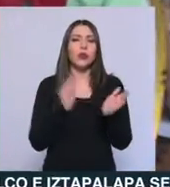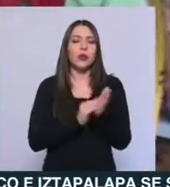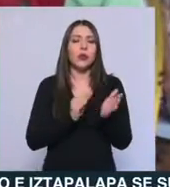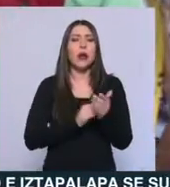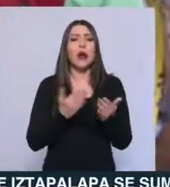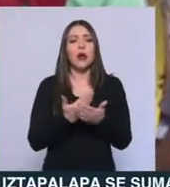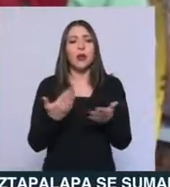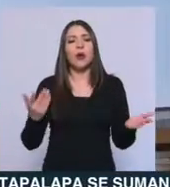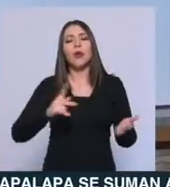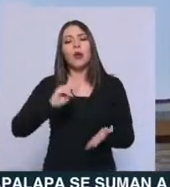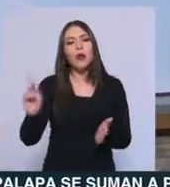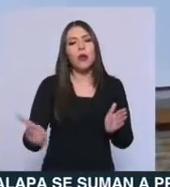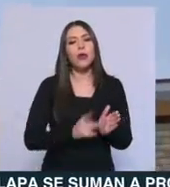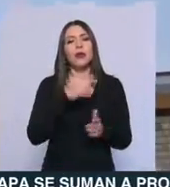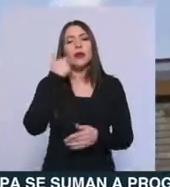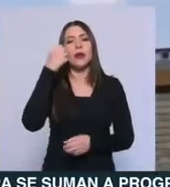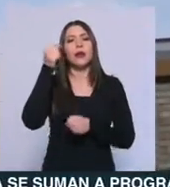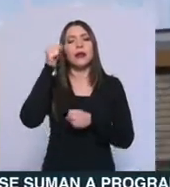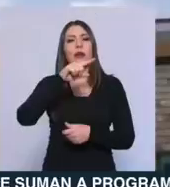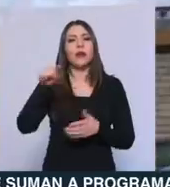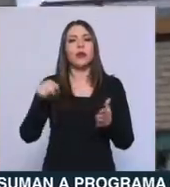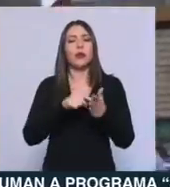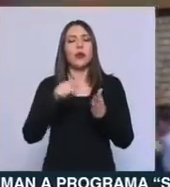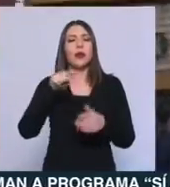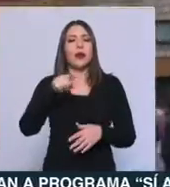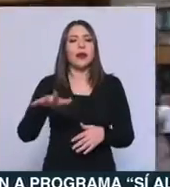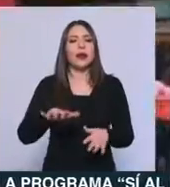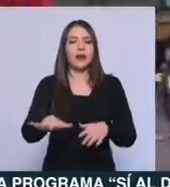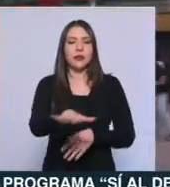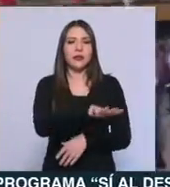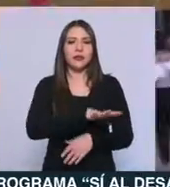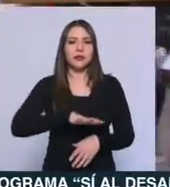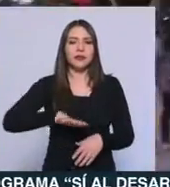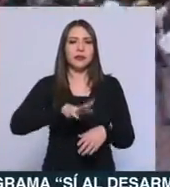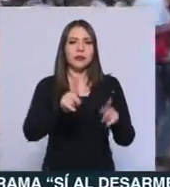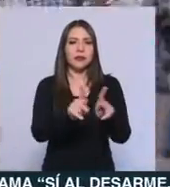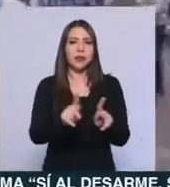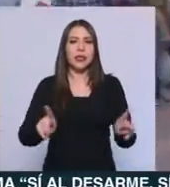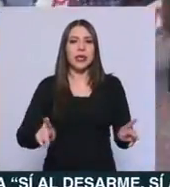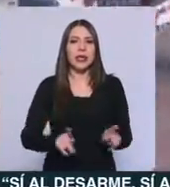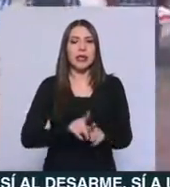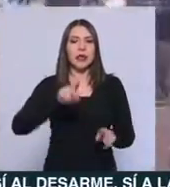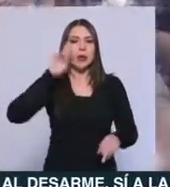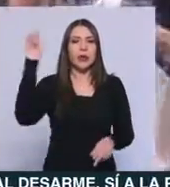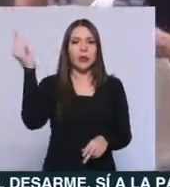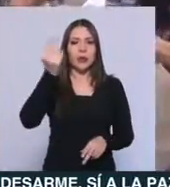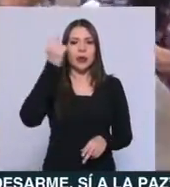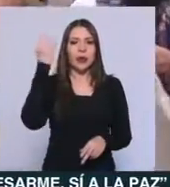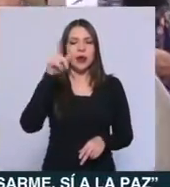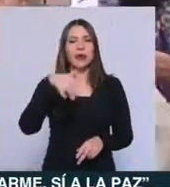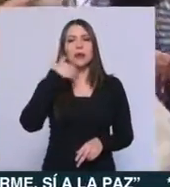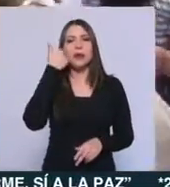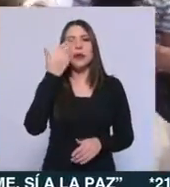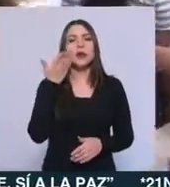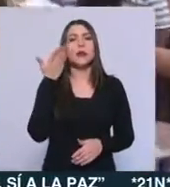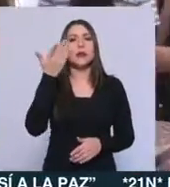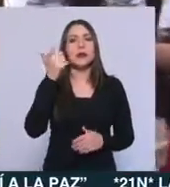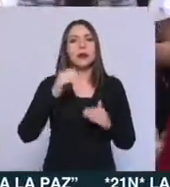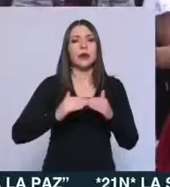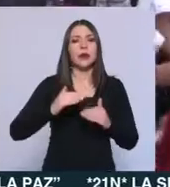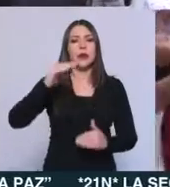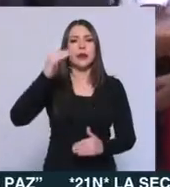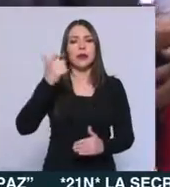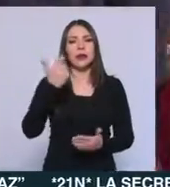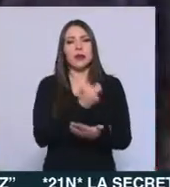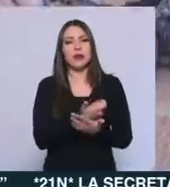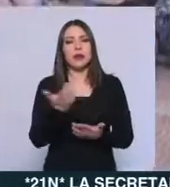nueva cuenta en un mitin en la explanada de rectoría en la máxima casa de estudios un aumento salarial del